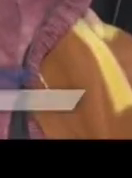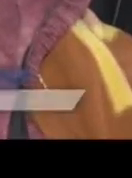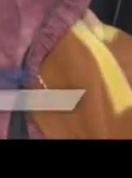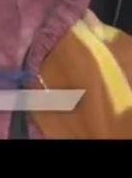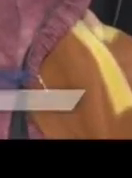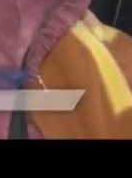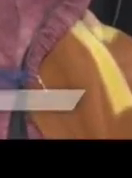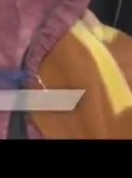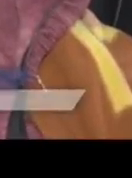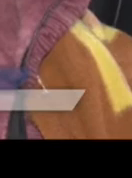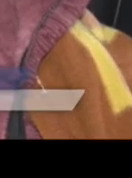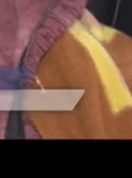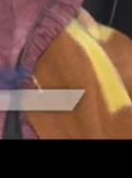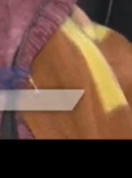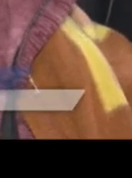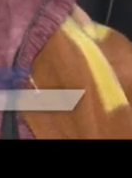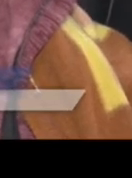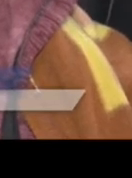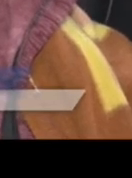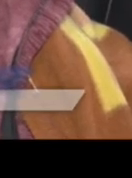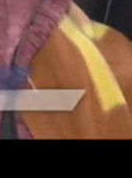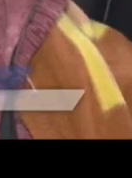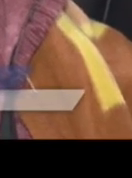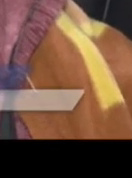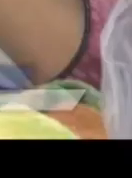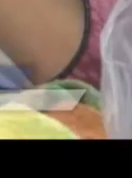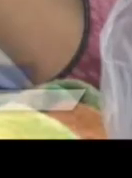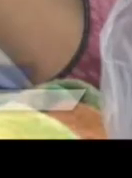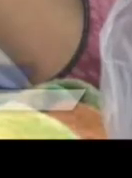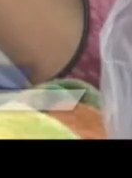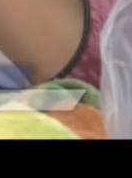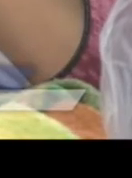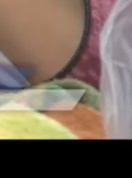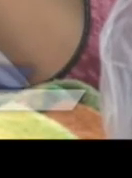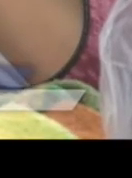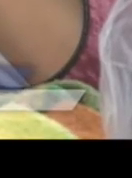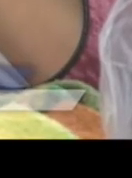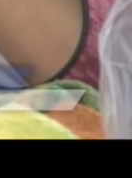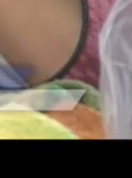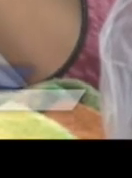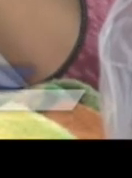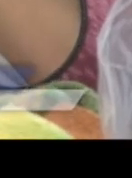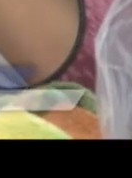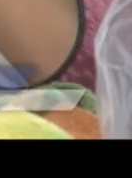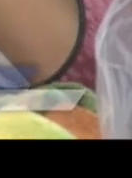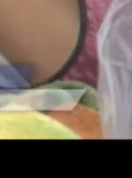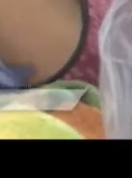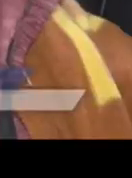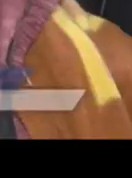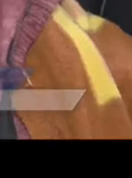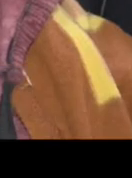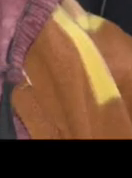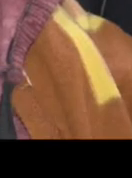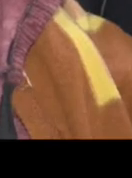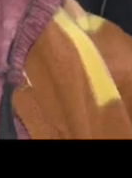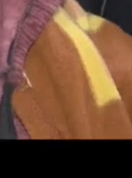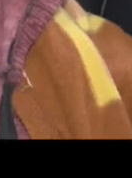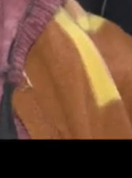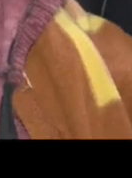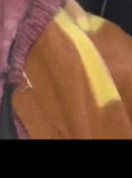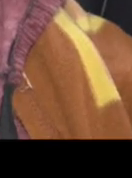aunque ha sido difícil pero he estado luchando ahí por qué el apoyo de mi familia al